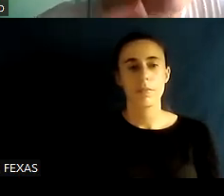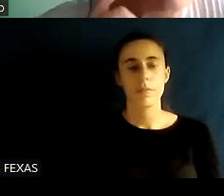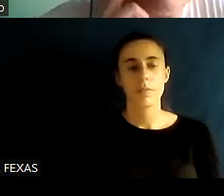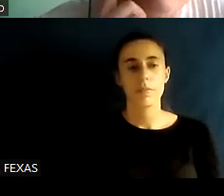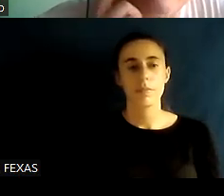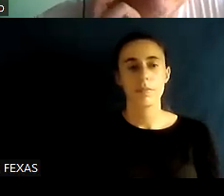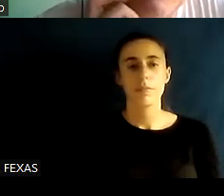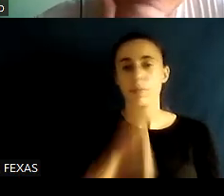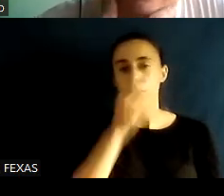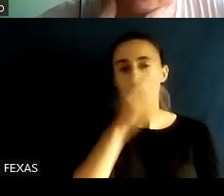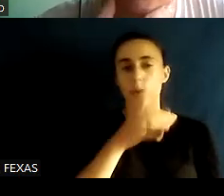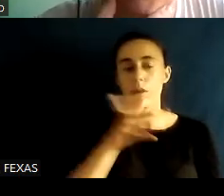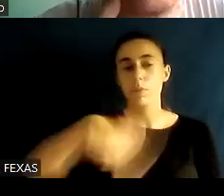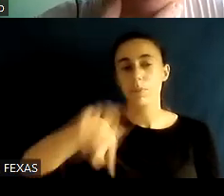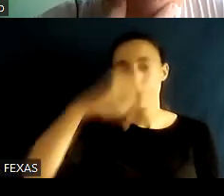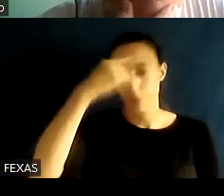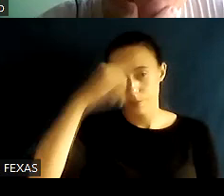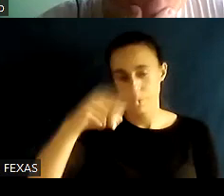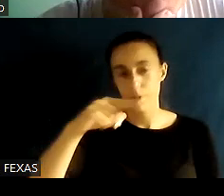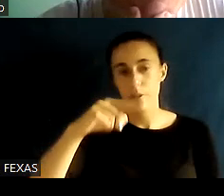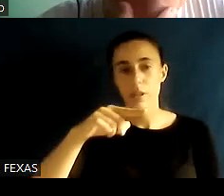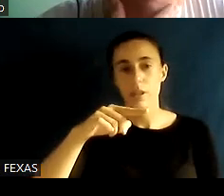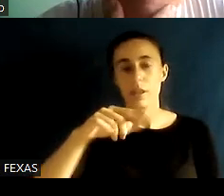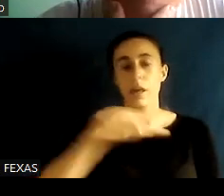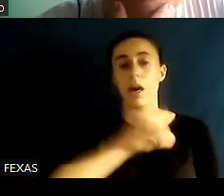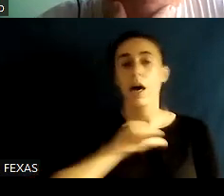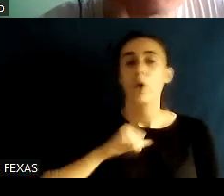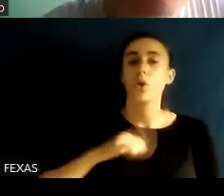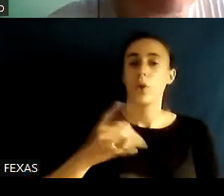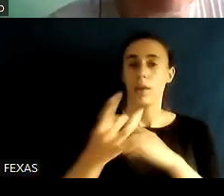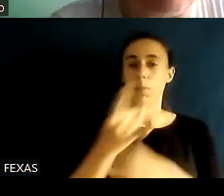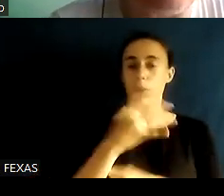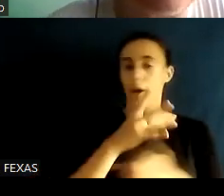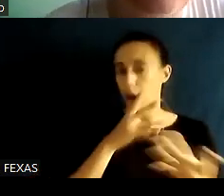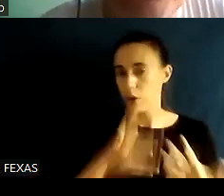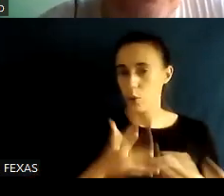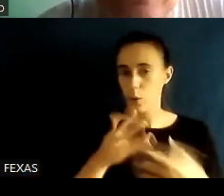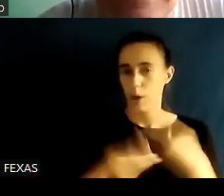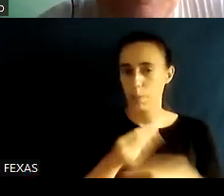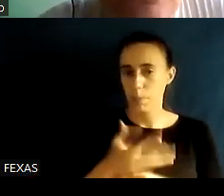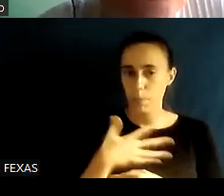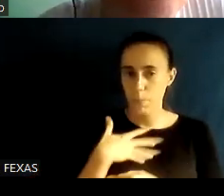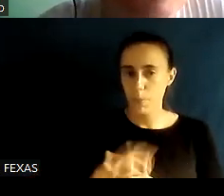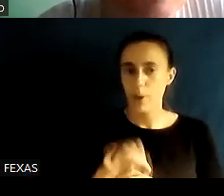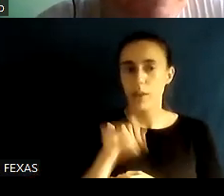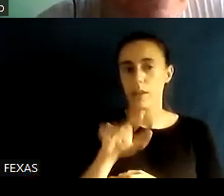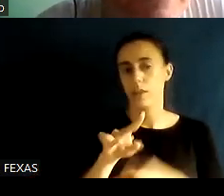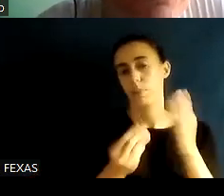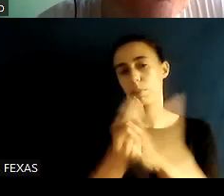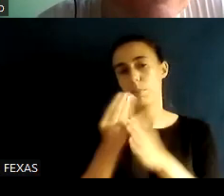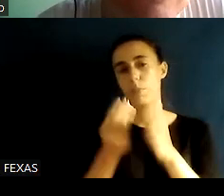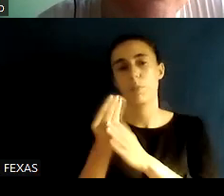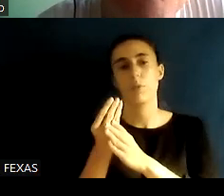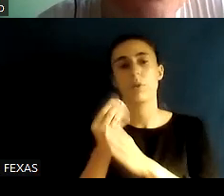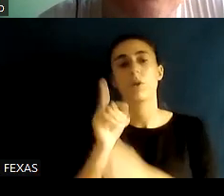Bueno, y sabéis que con los autoenvíos que actualmente están vigentes, pues podéis encontrar todos estos productos. Sabéis que